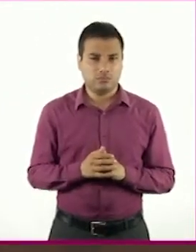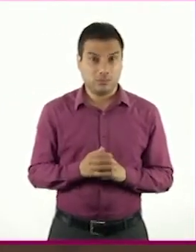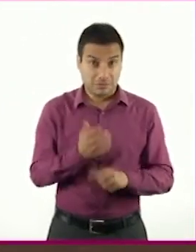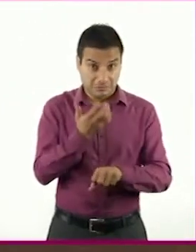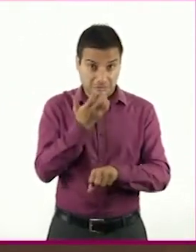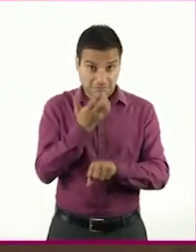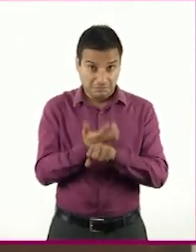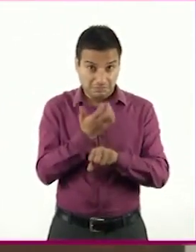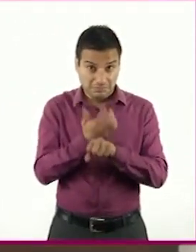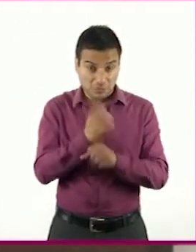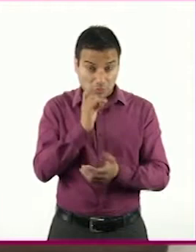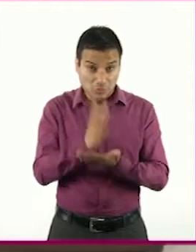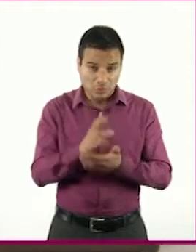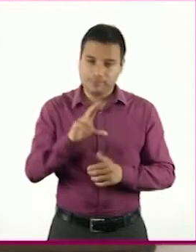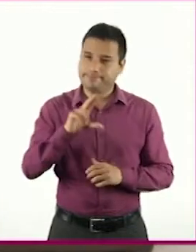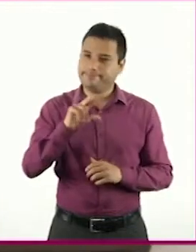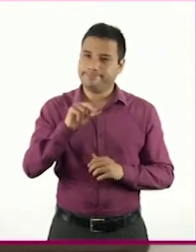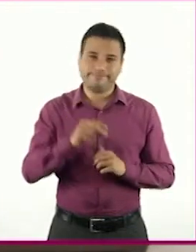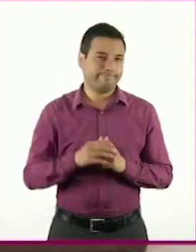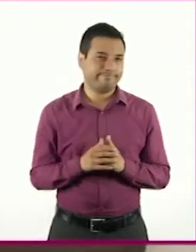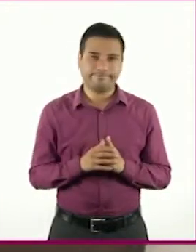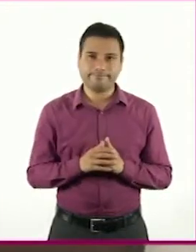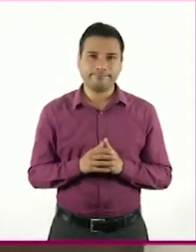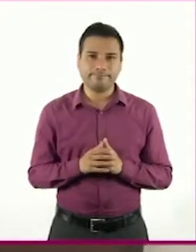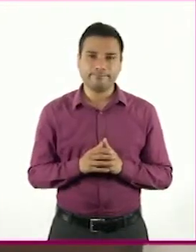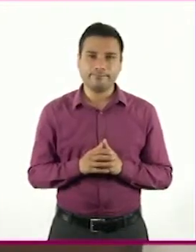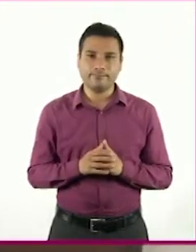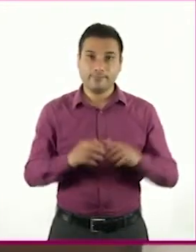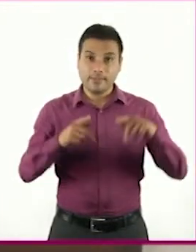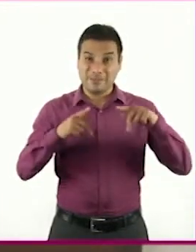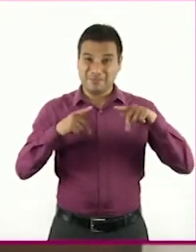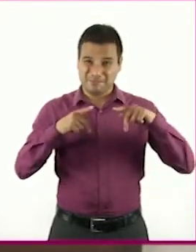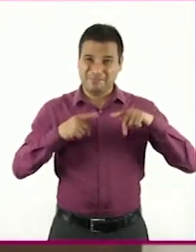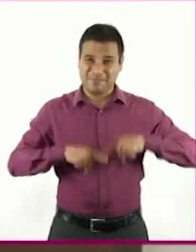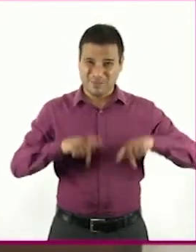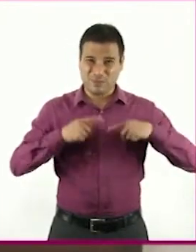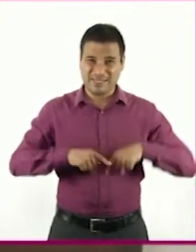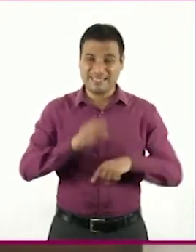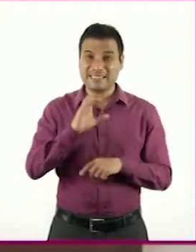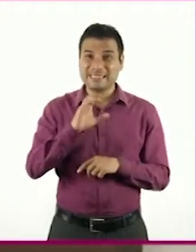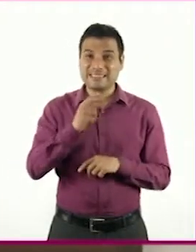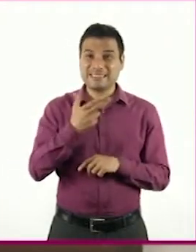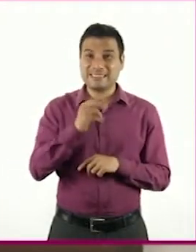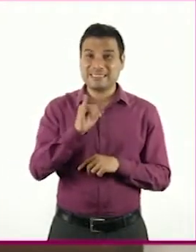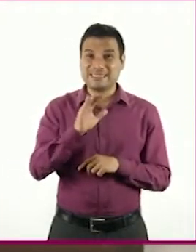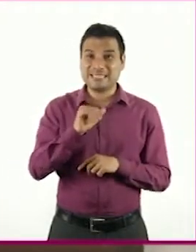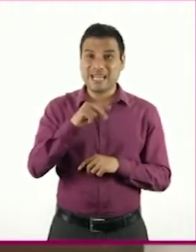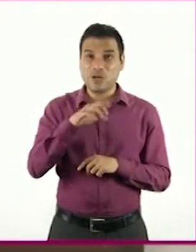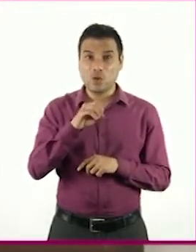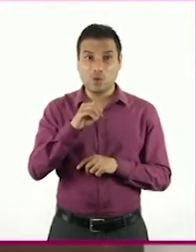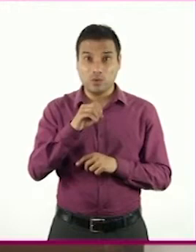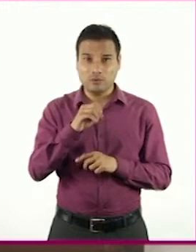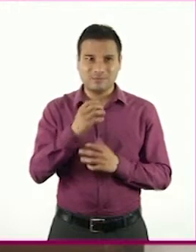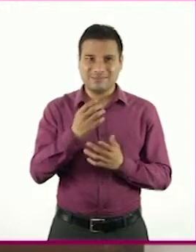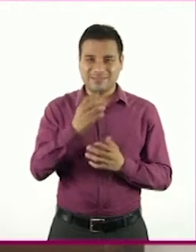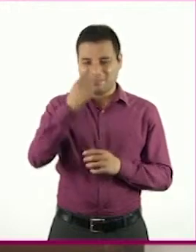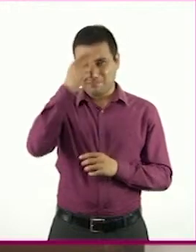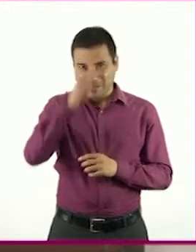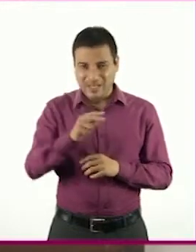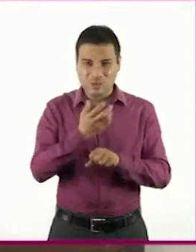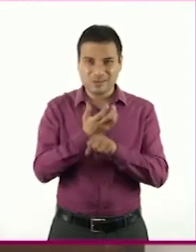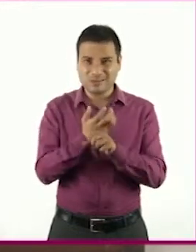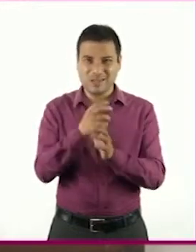América. Como personas que se balancean entre las dos identidades, pareciera que no tienen ninguna. En